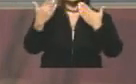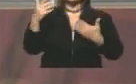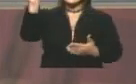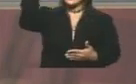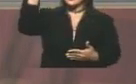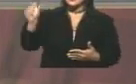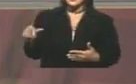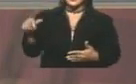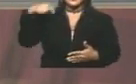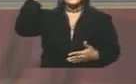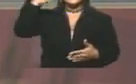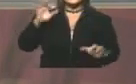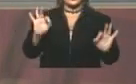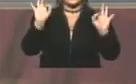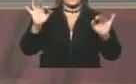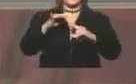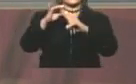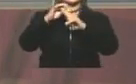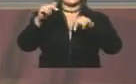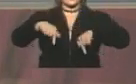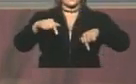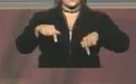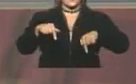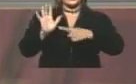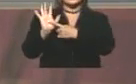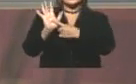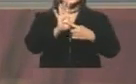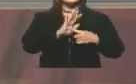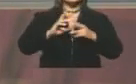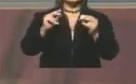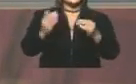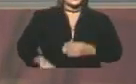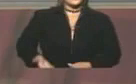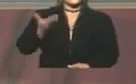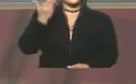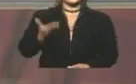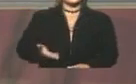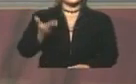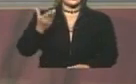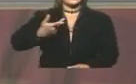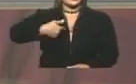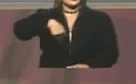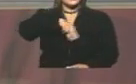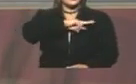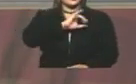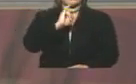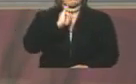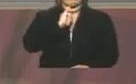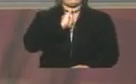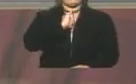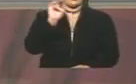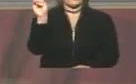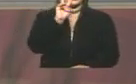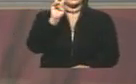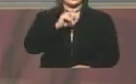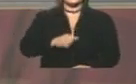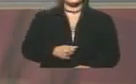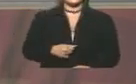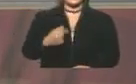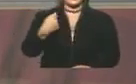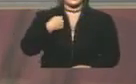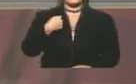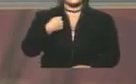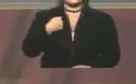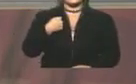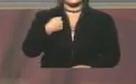bueno, ante este programa especial que estamos haciendo para justamente hablar sobre la importancia de nuestra identidad. Bueno, mi postura depende cómo